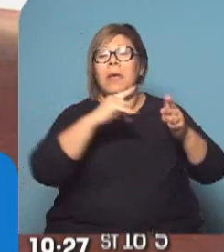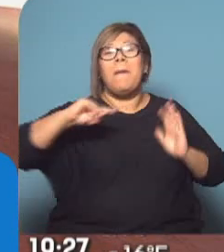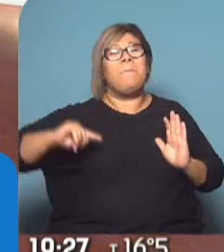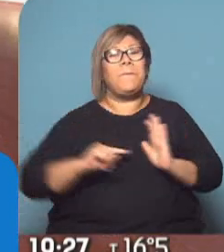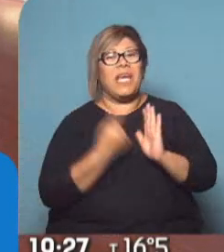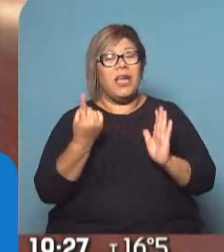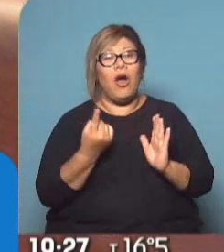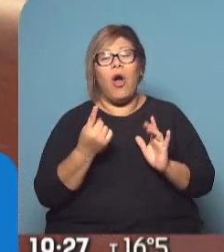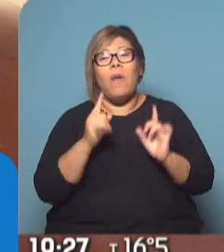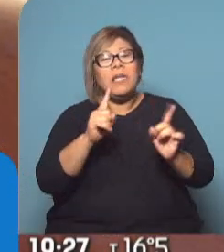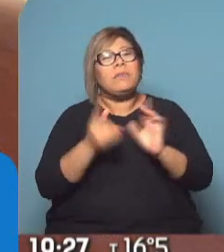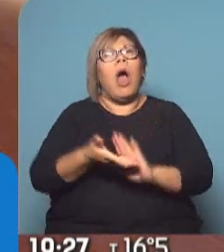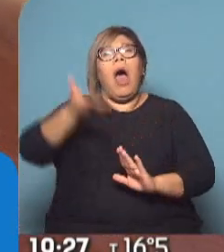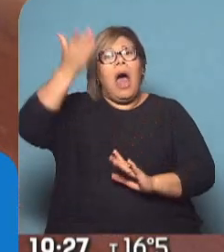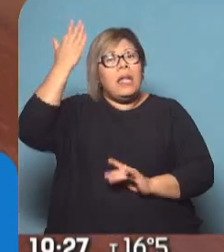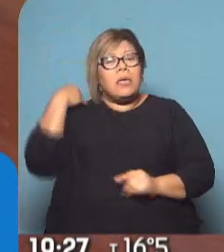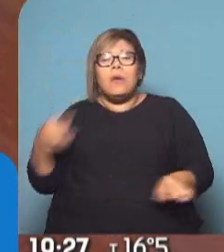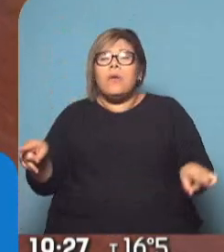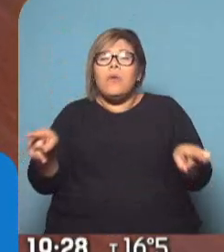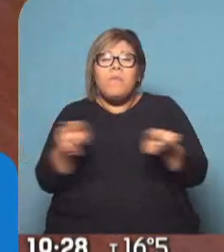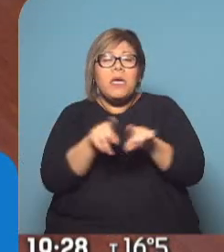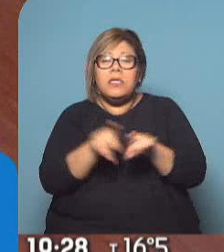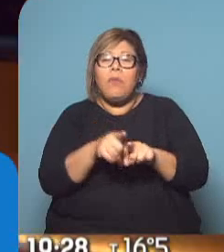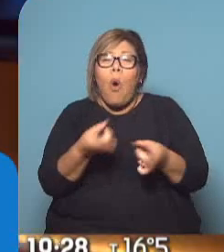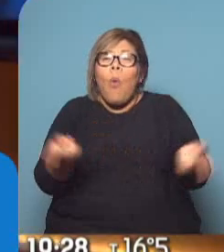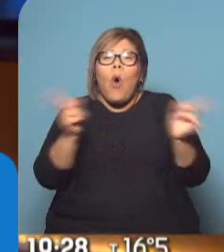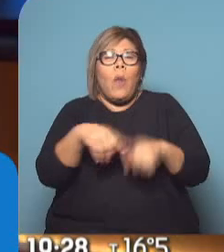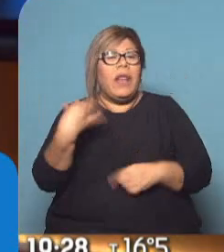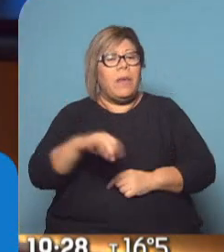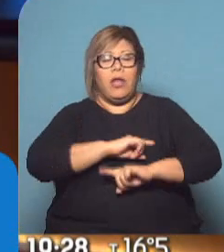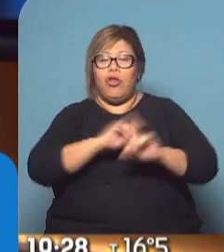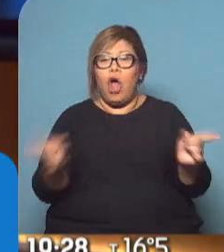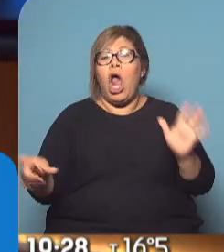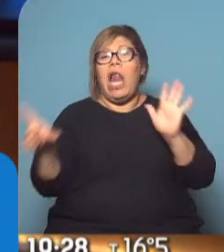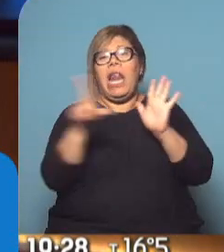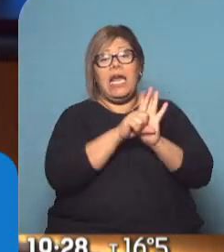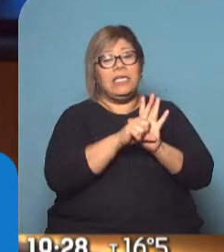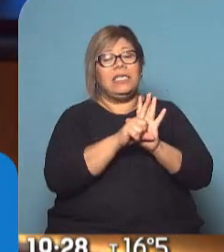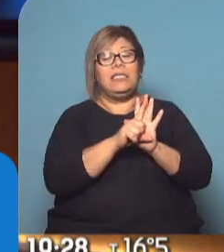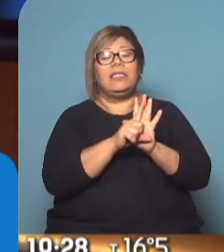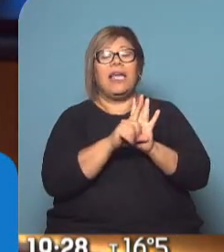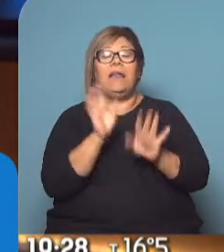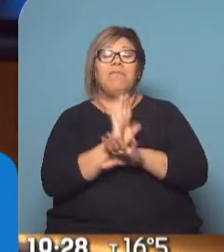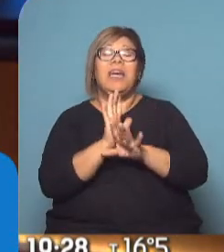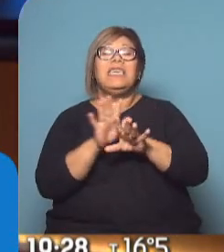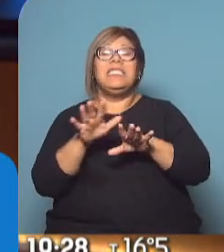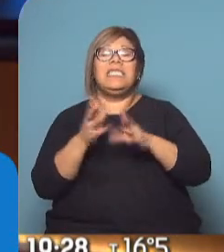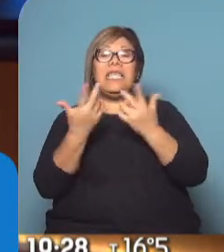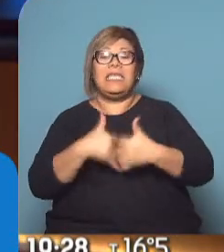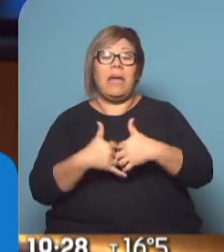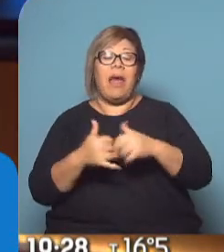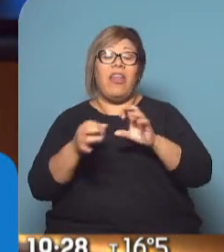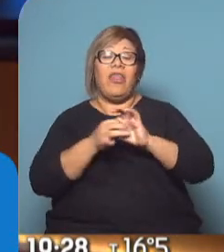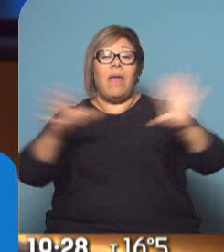volver a repetir errores no es cierto en leyes que no hacen más que degradar el sistema democrático institucional de nuestra